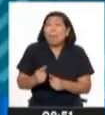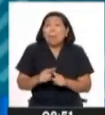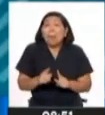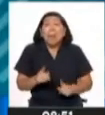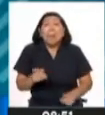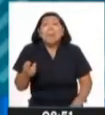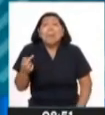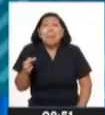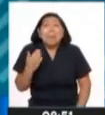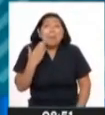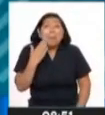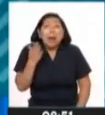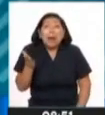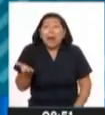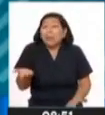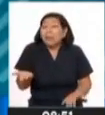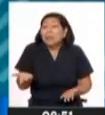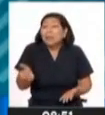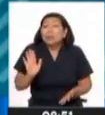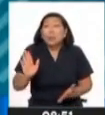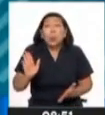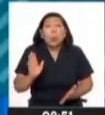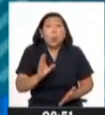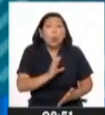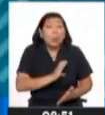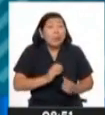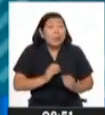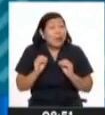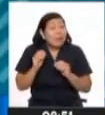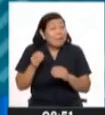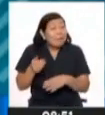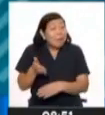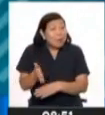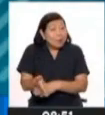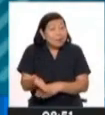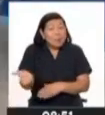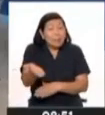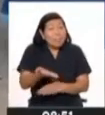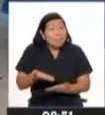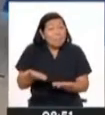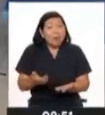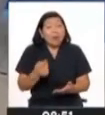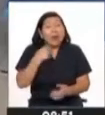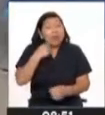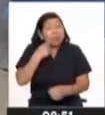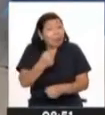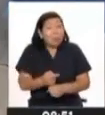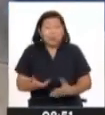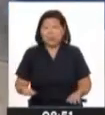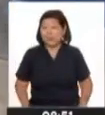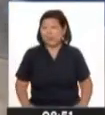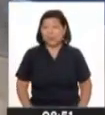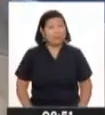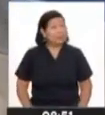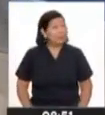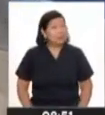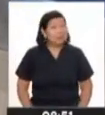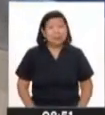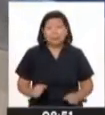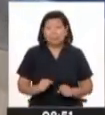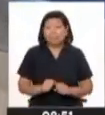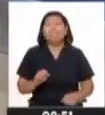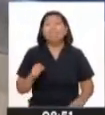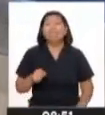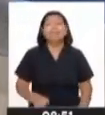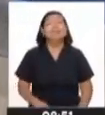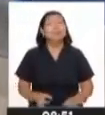caso, y el comportamiento, las respuestas que le dan frente a una denuncia, ¿no?, la expresión de algún tipo de violencia.